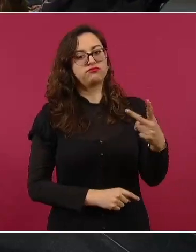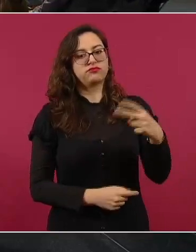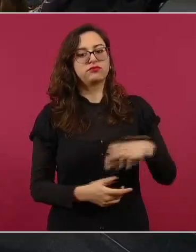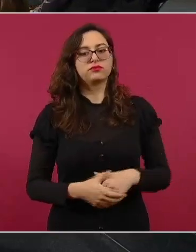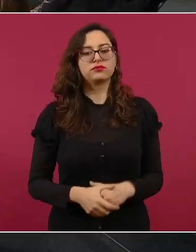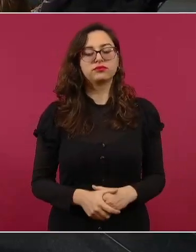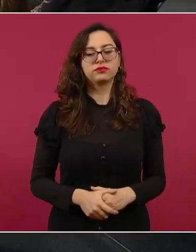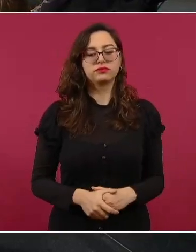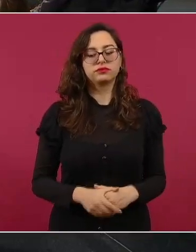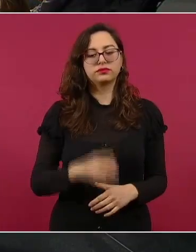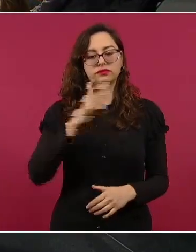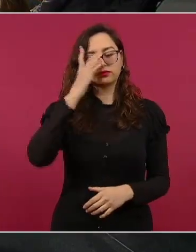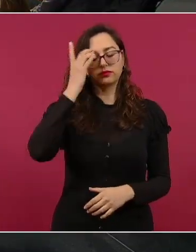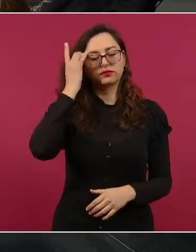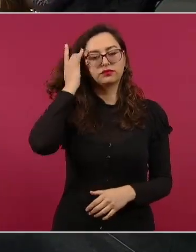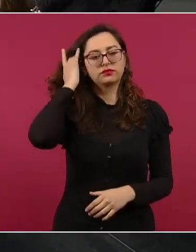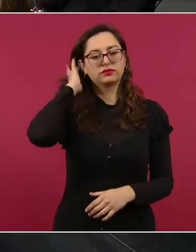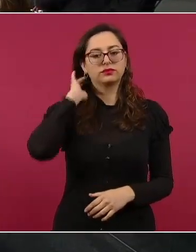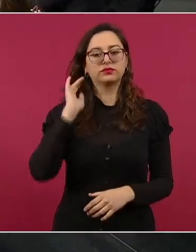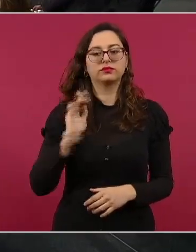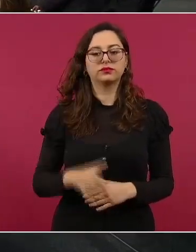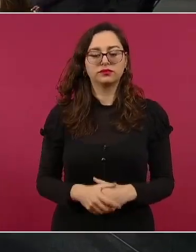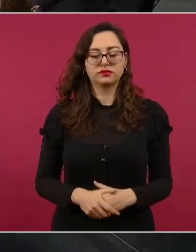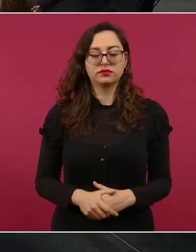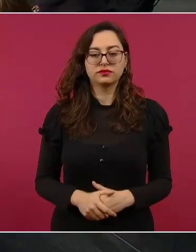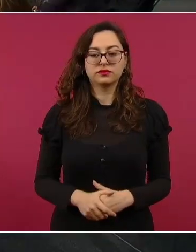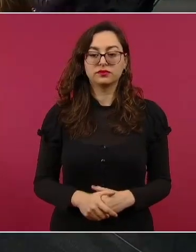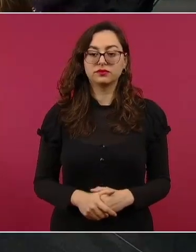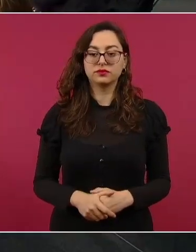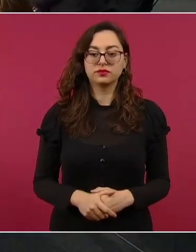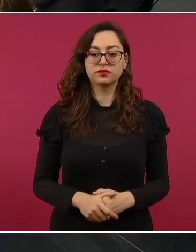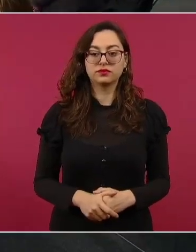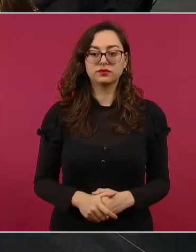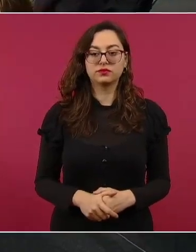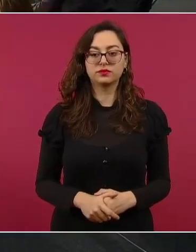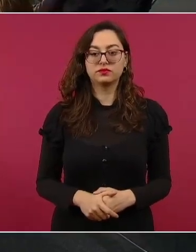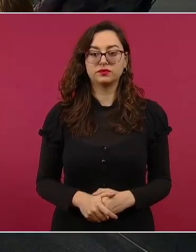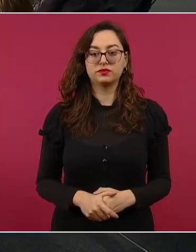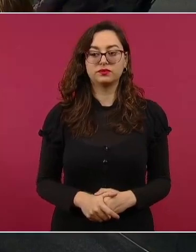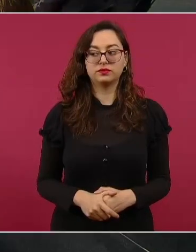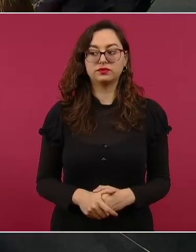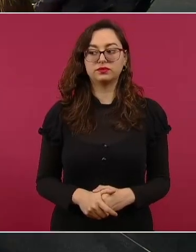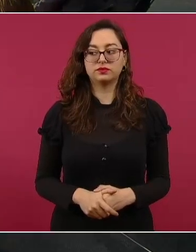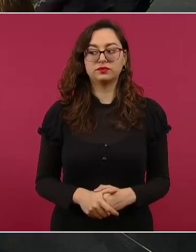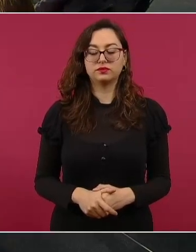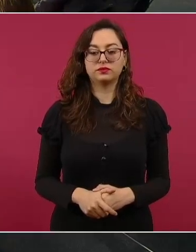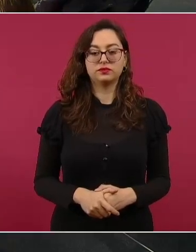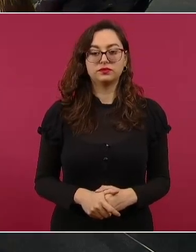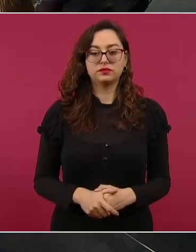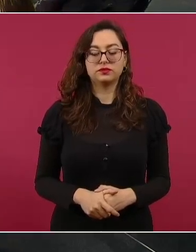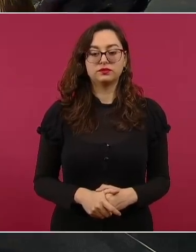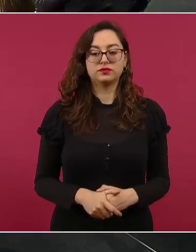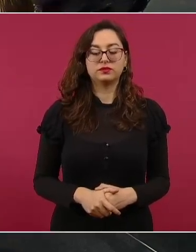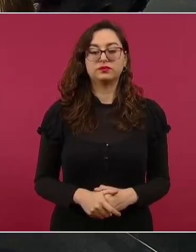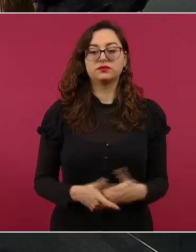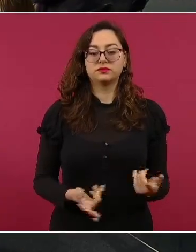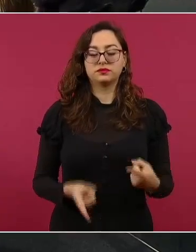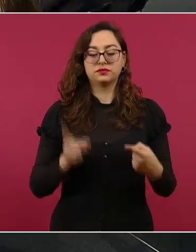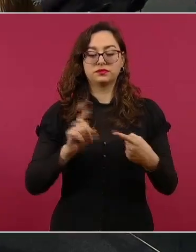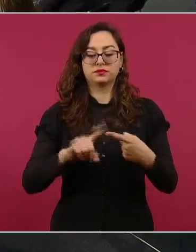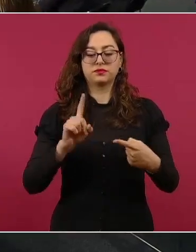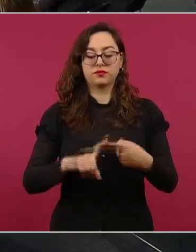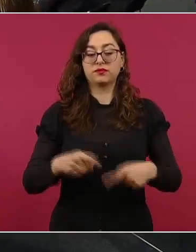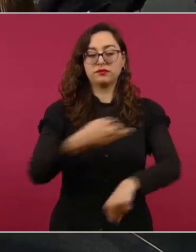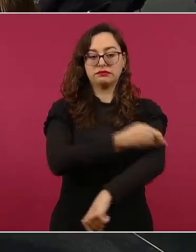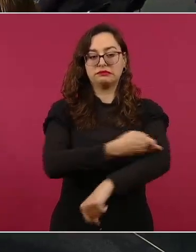principalmente mensajes, son dos familias diferentes. En el primer caso le voy a leer el